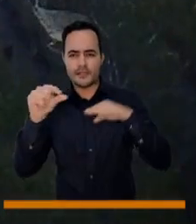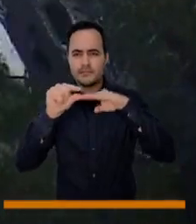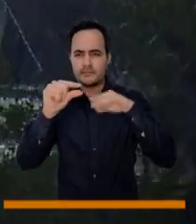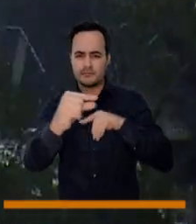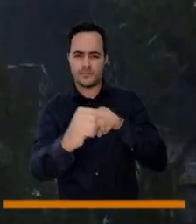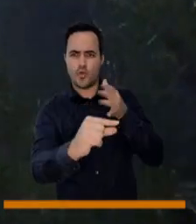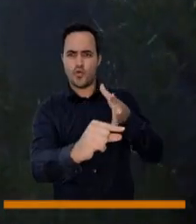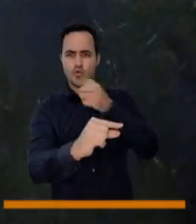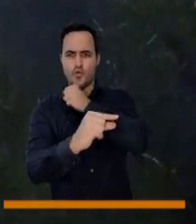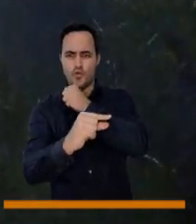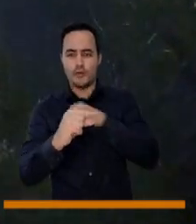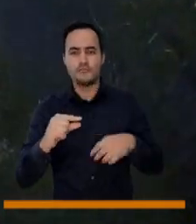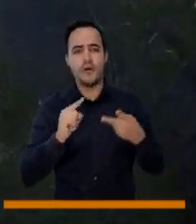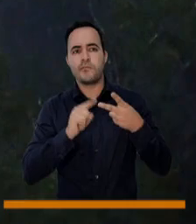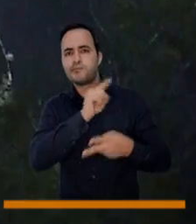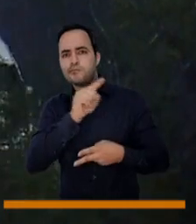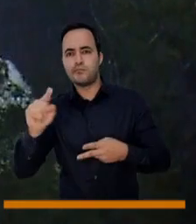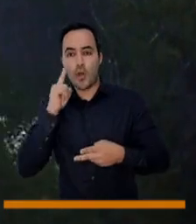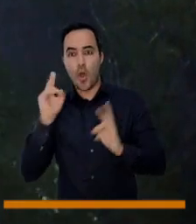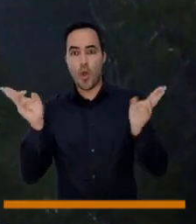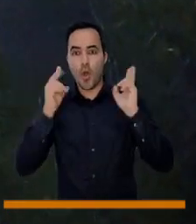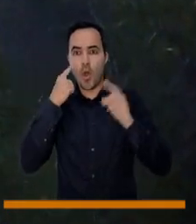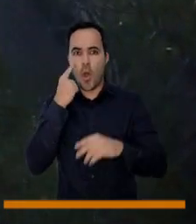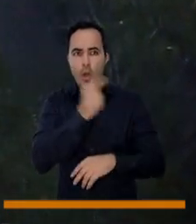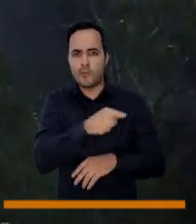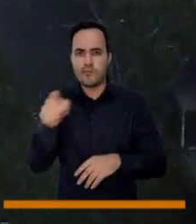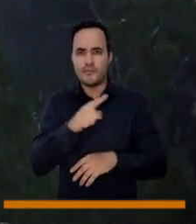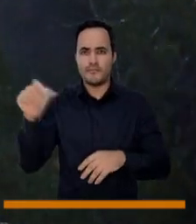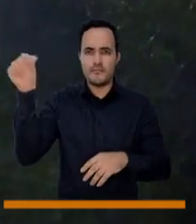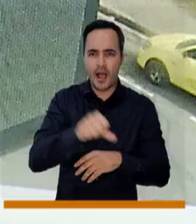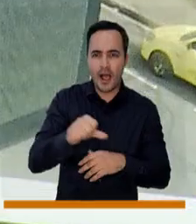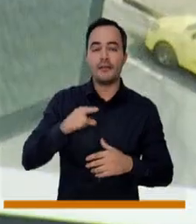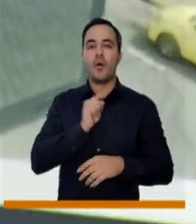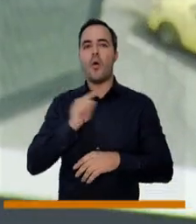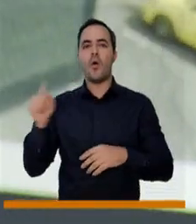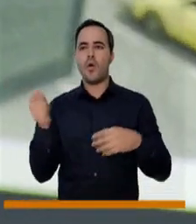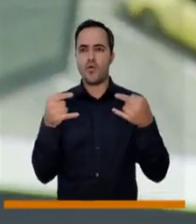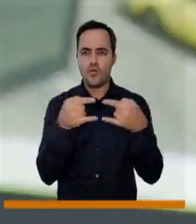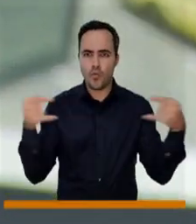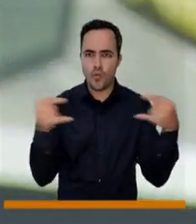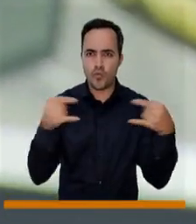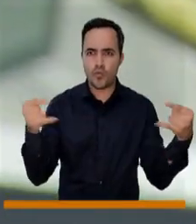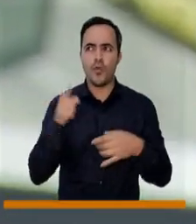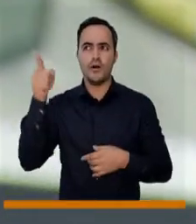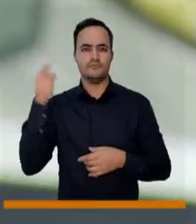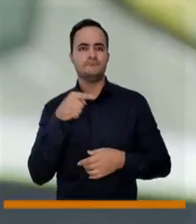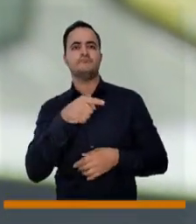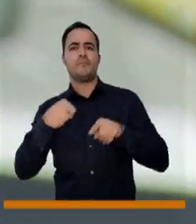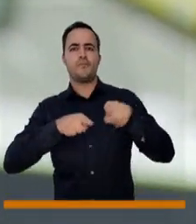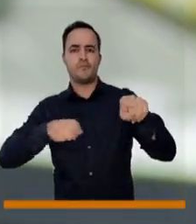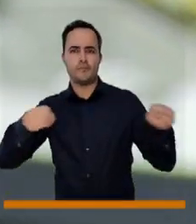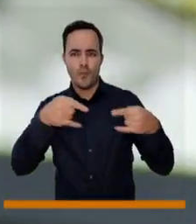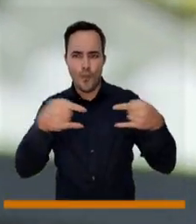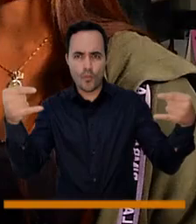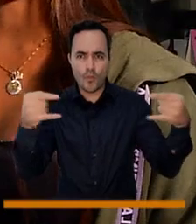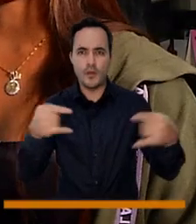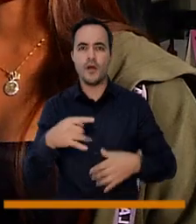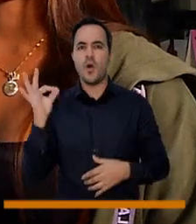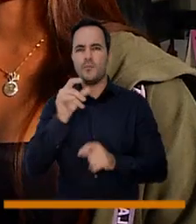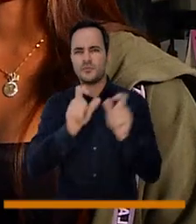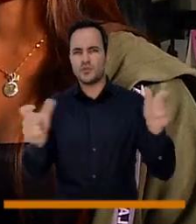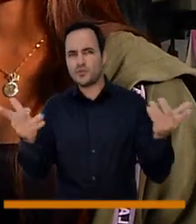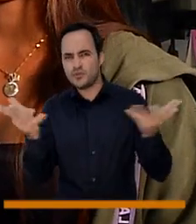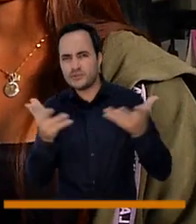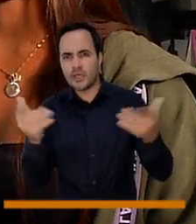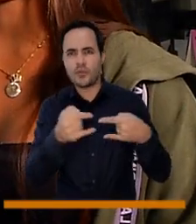placas, alertas de los mismos usuarios en las vías, cámaras de circuito cerrado, sensores, cámaras de geolocalización